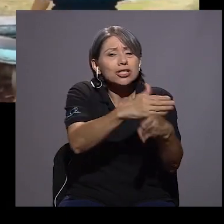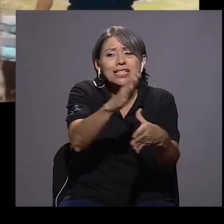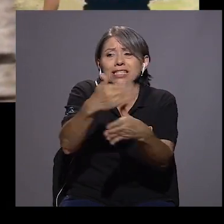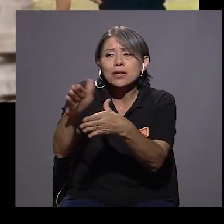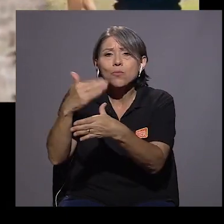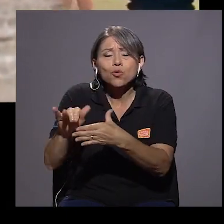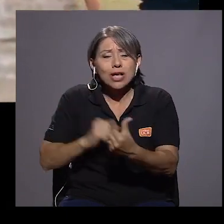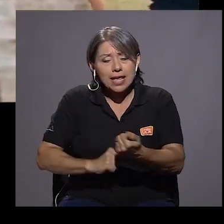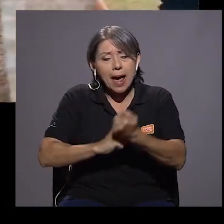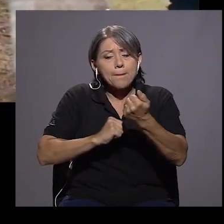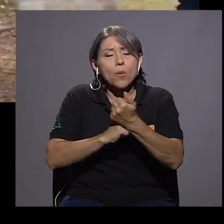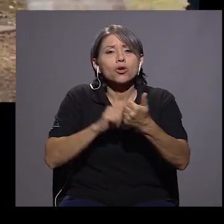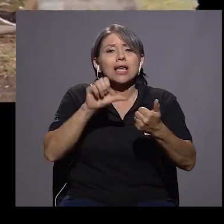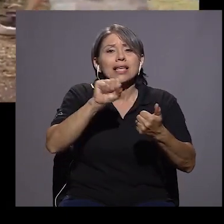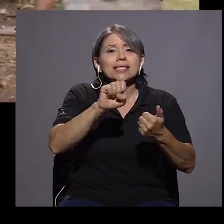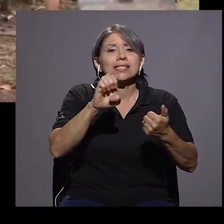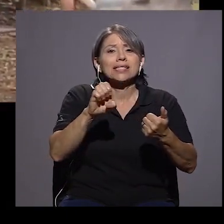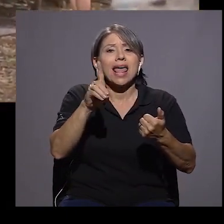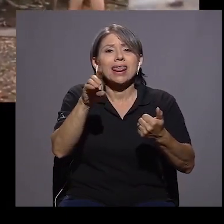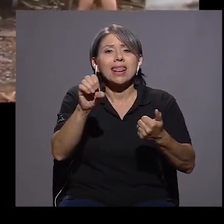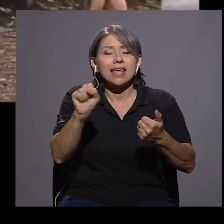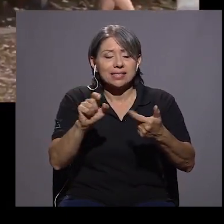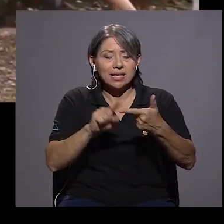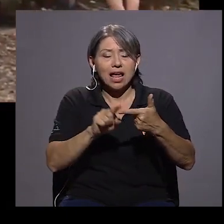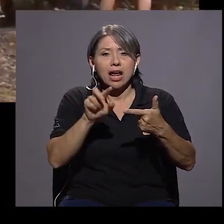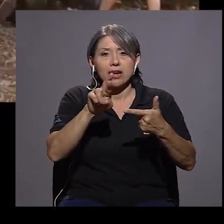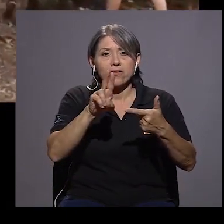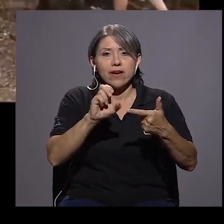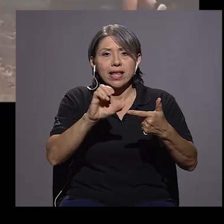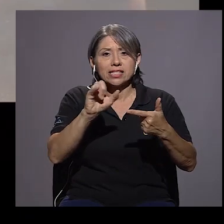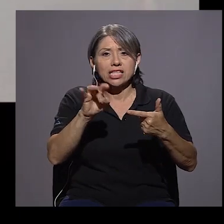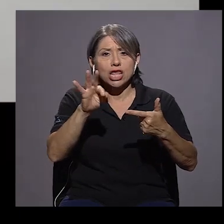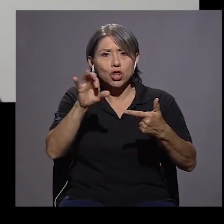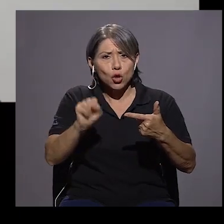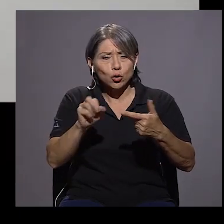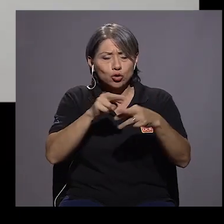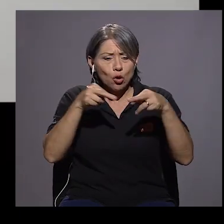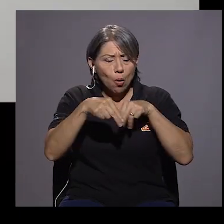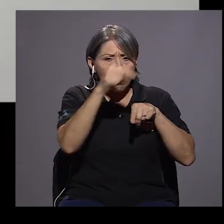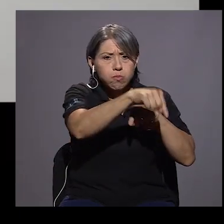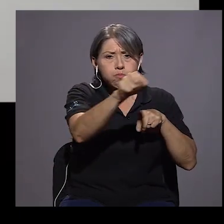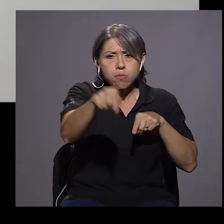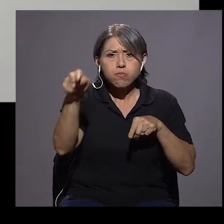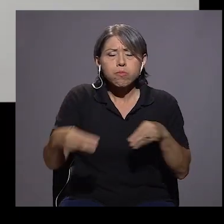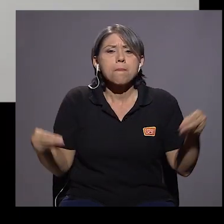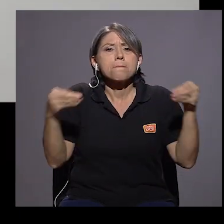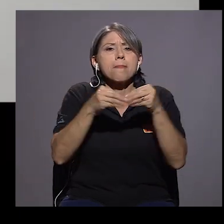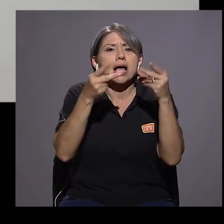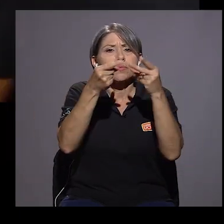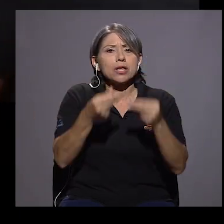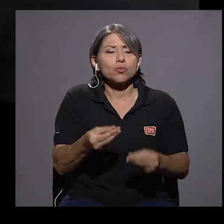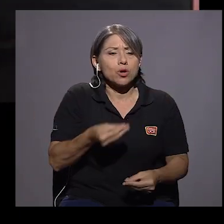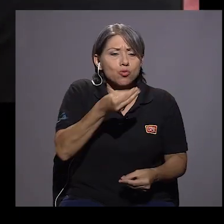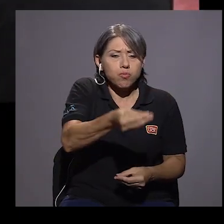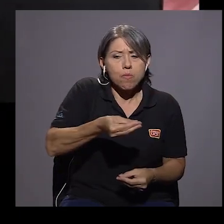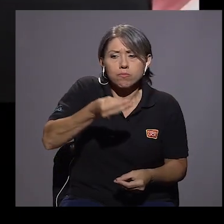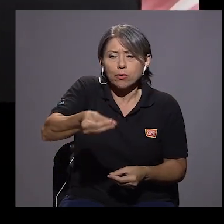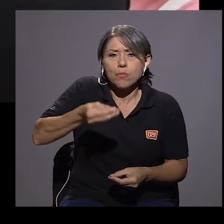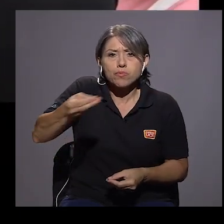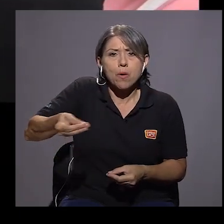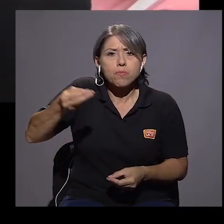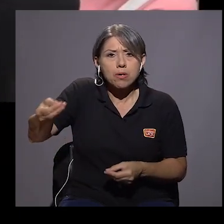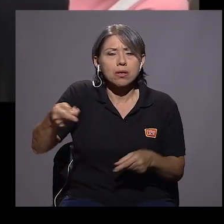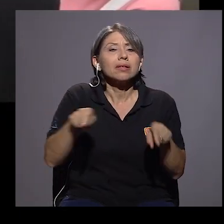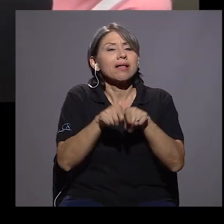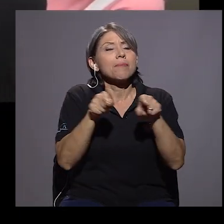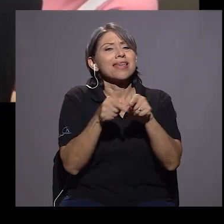apoye a las sedes y recintos regionales con mayor fuerza el tema presupuestario.